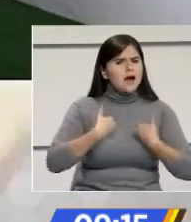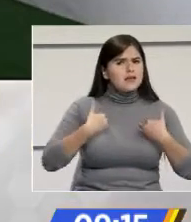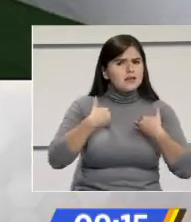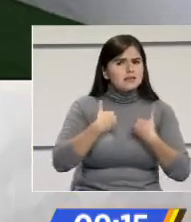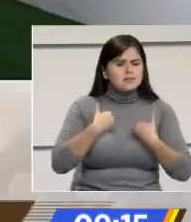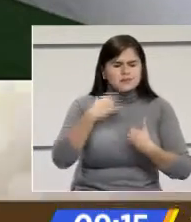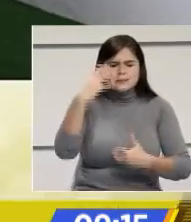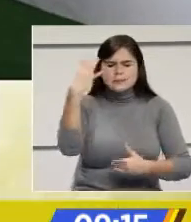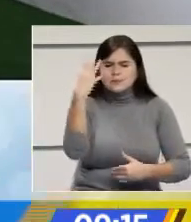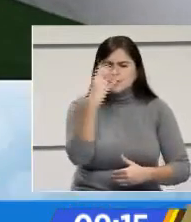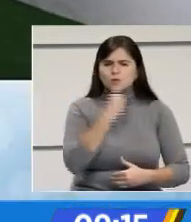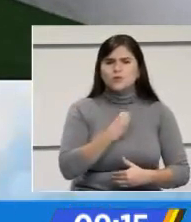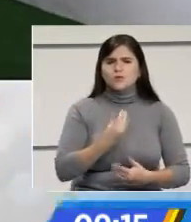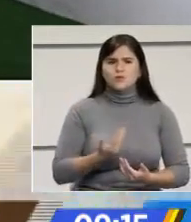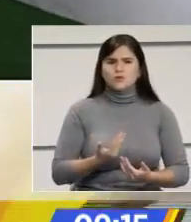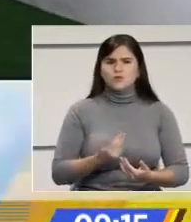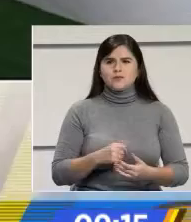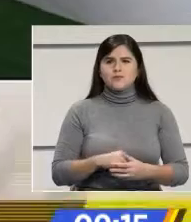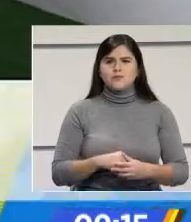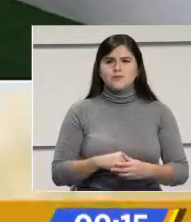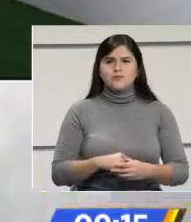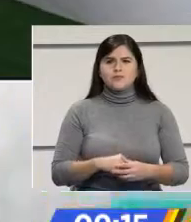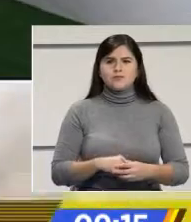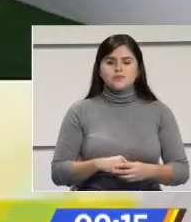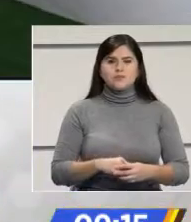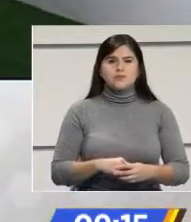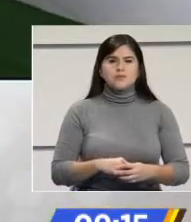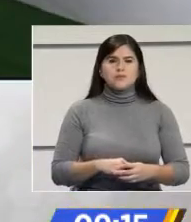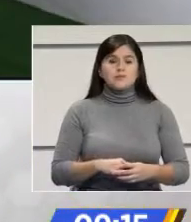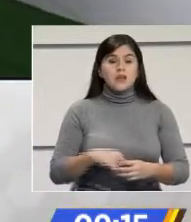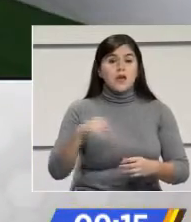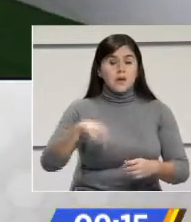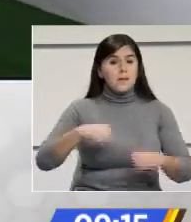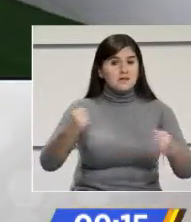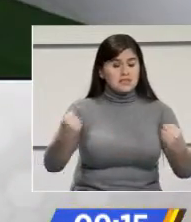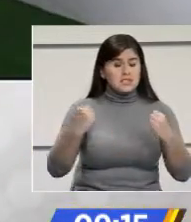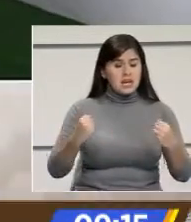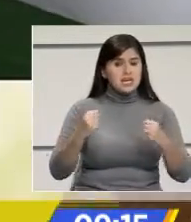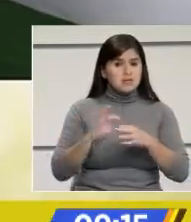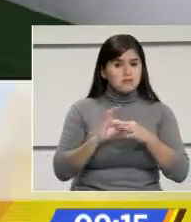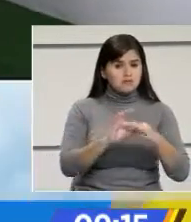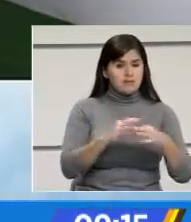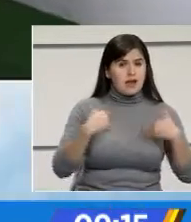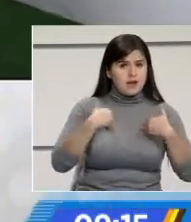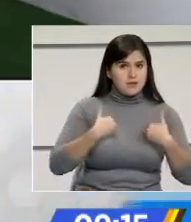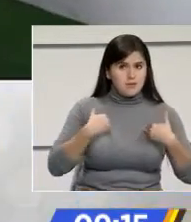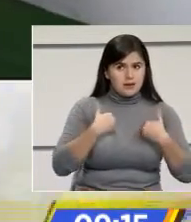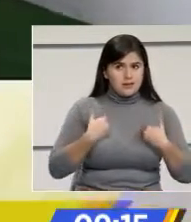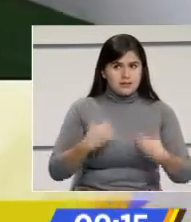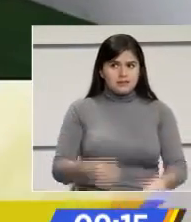animalitos hermosos. Y con ellos vamos a hacer ejercicio. ¿Qué les parece? Ah, ok. ¿Qué? Dime.